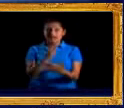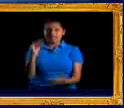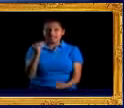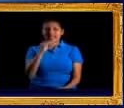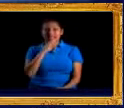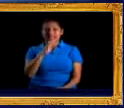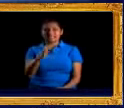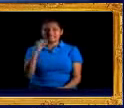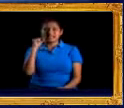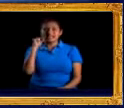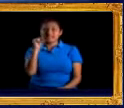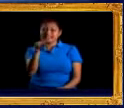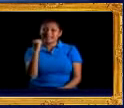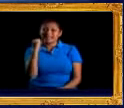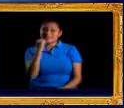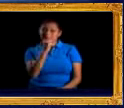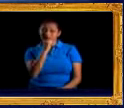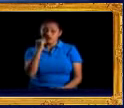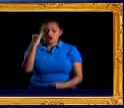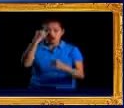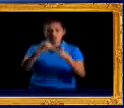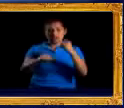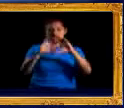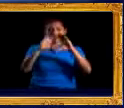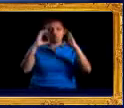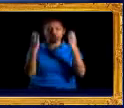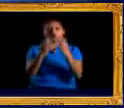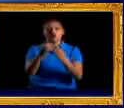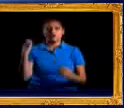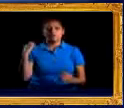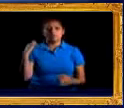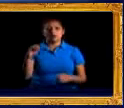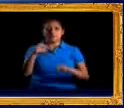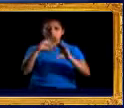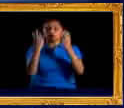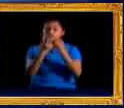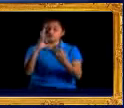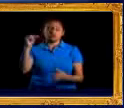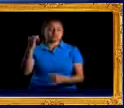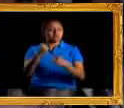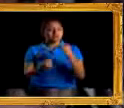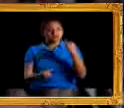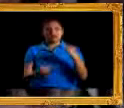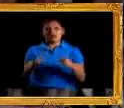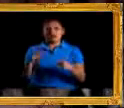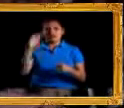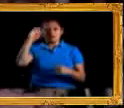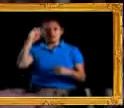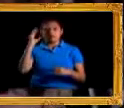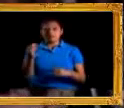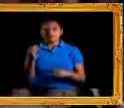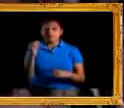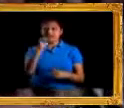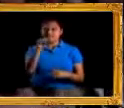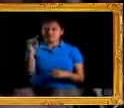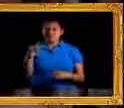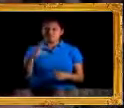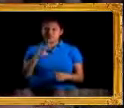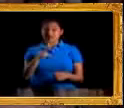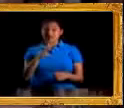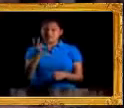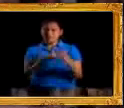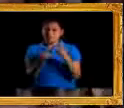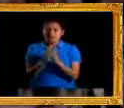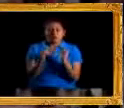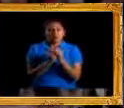este imperio va a terminar en el mundo. Hermano, para el mundo no va a terminar, porque para el mundo le viene crisis. Pero para la